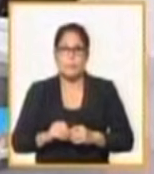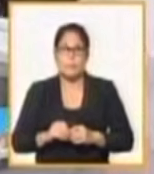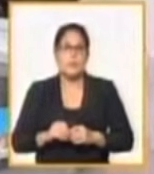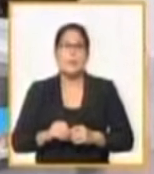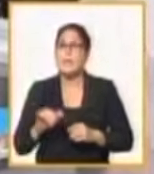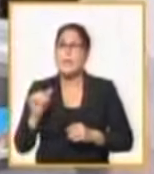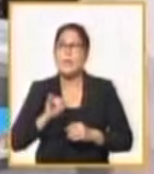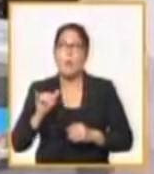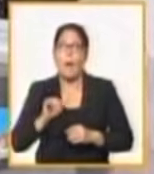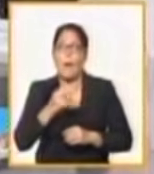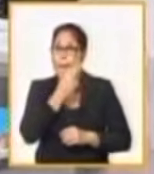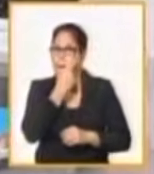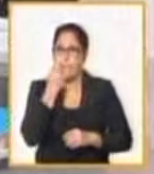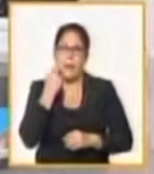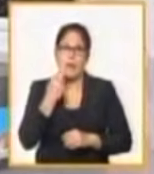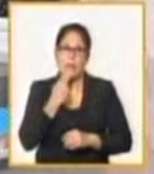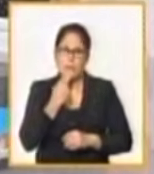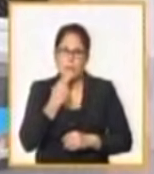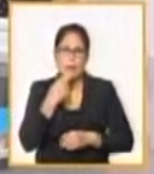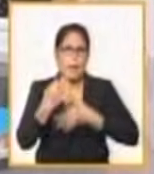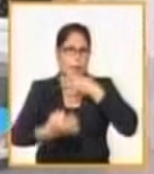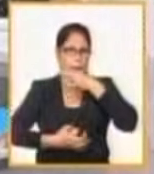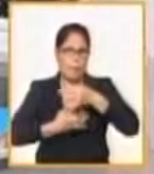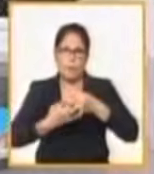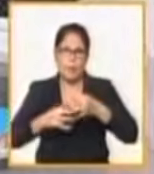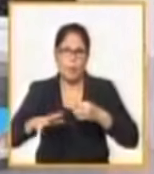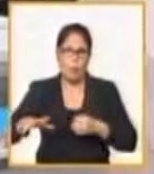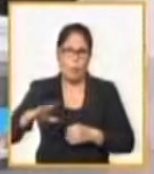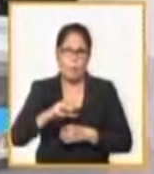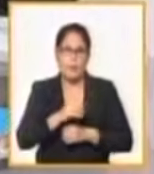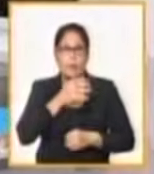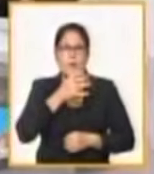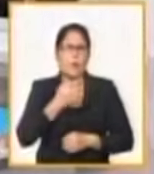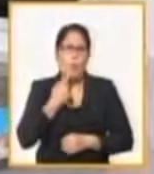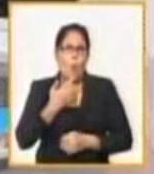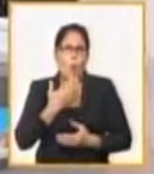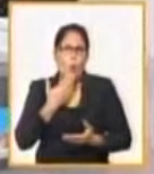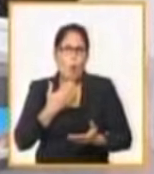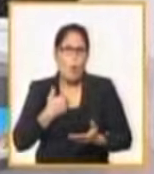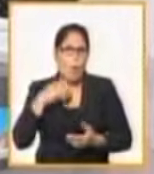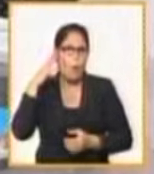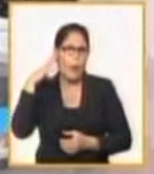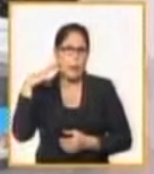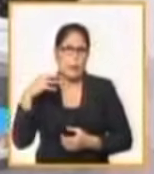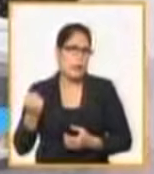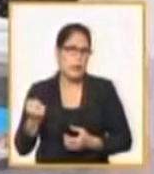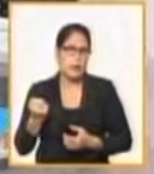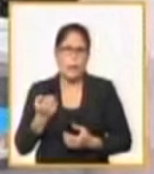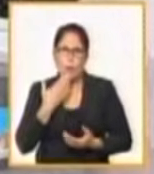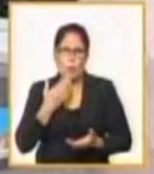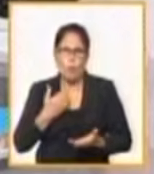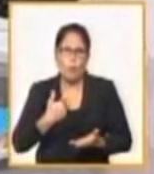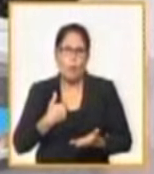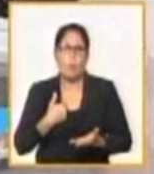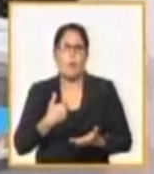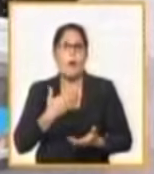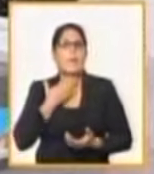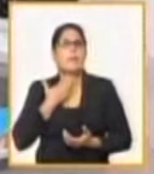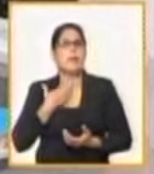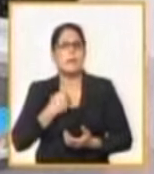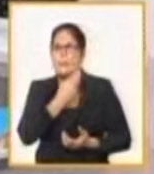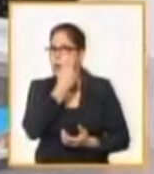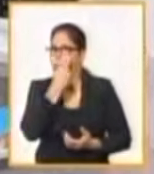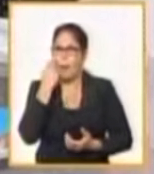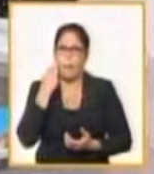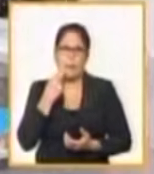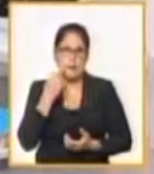martianas, como lo tiene toda la expresión política de Fidel. Marlene, ¿cómo entender esa vocación martiana también que